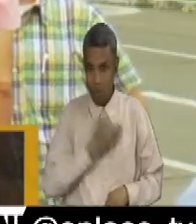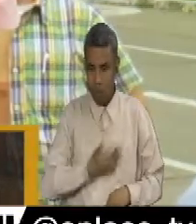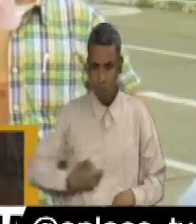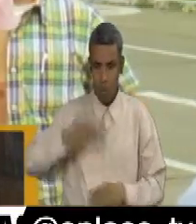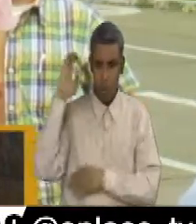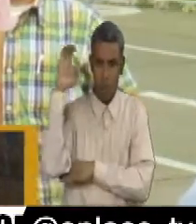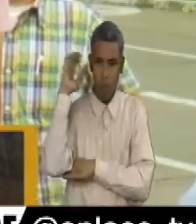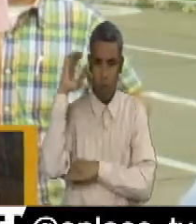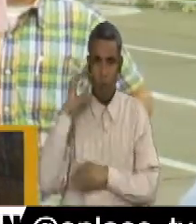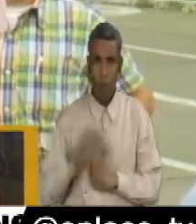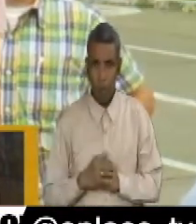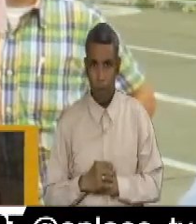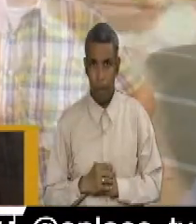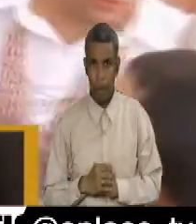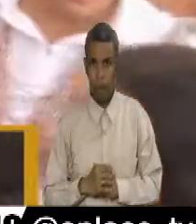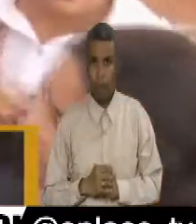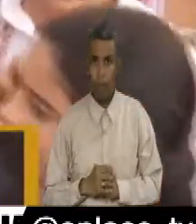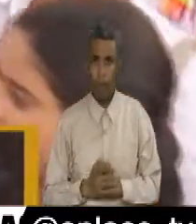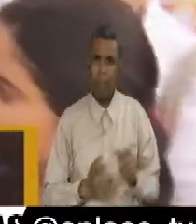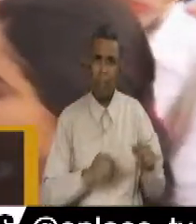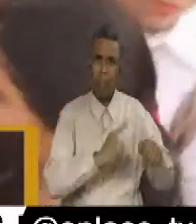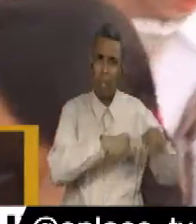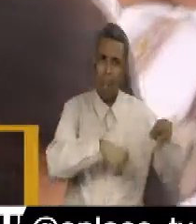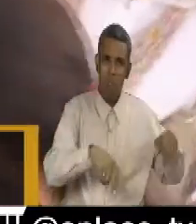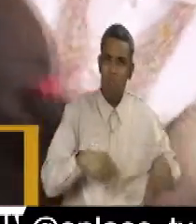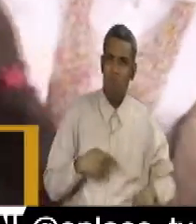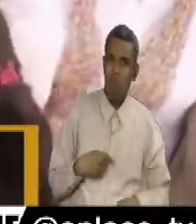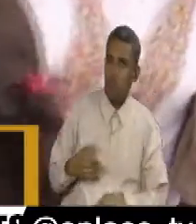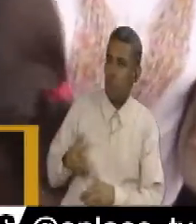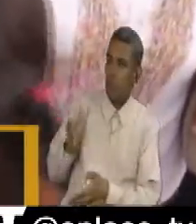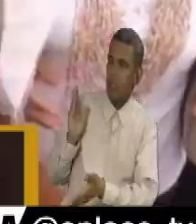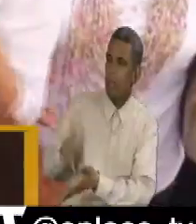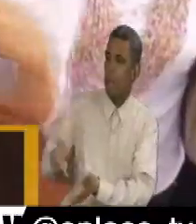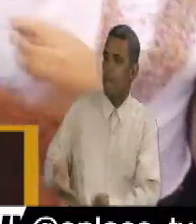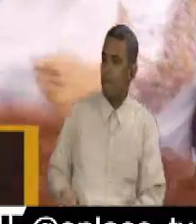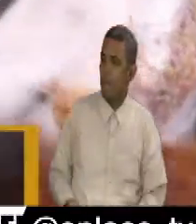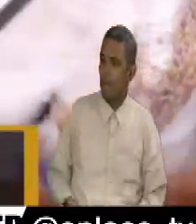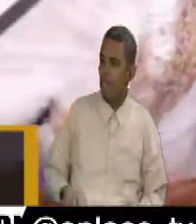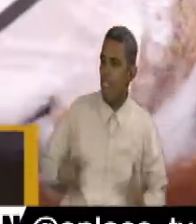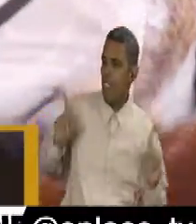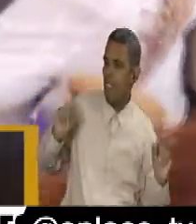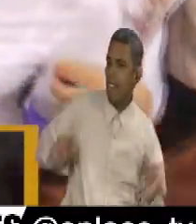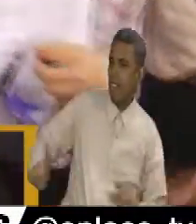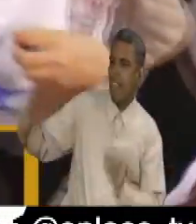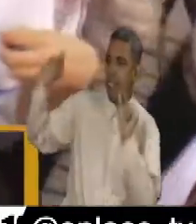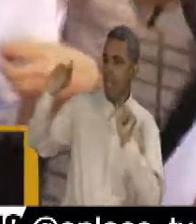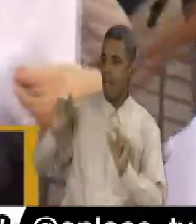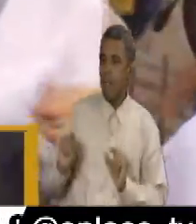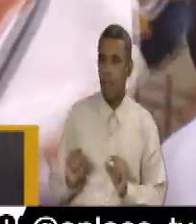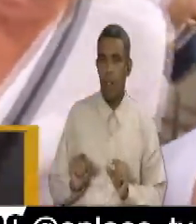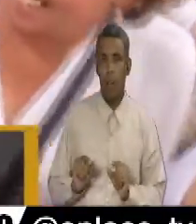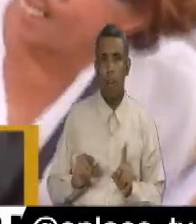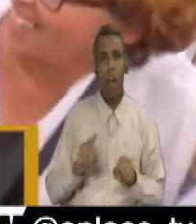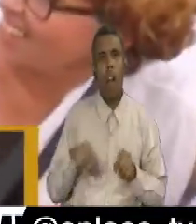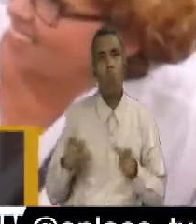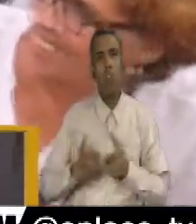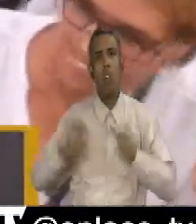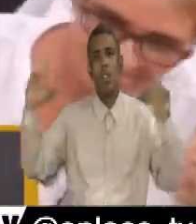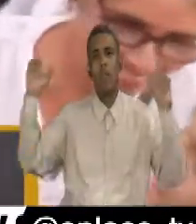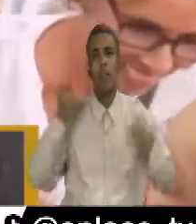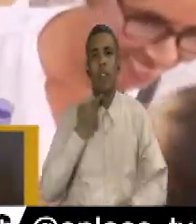David. Sí, gente que no está interesada en que David salga, pues la verdad, a